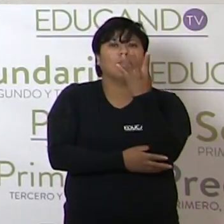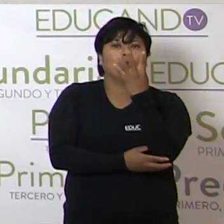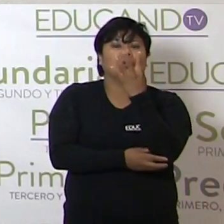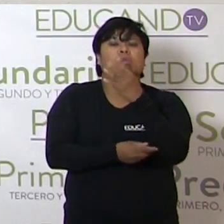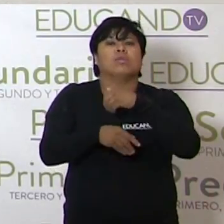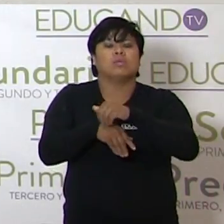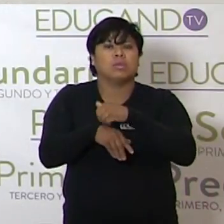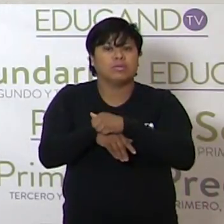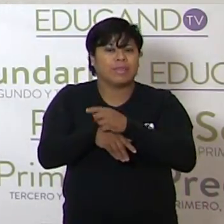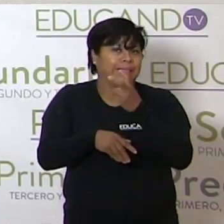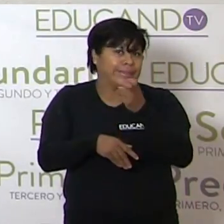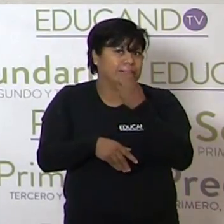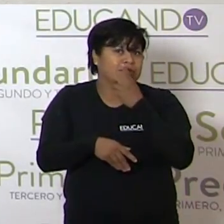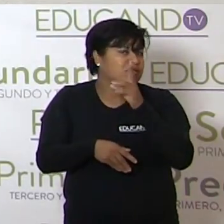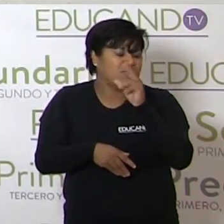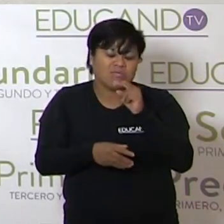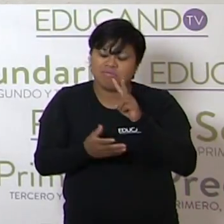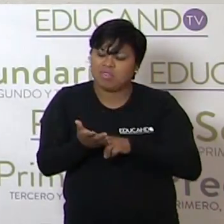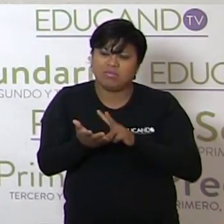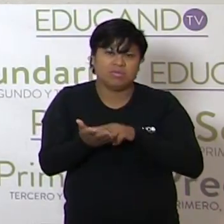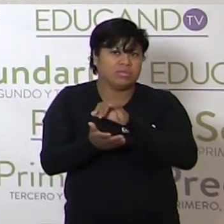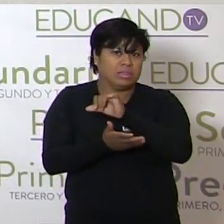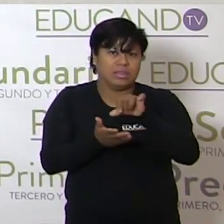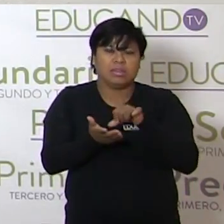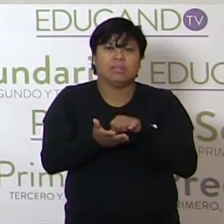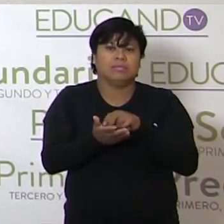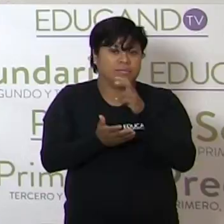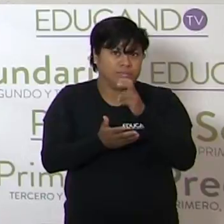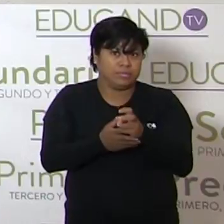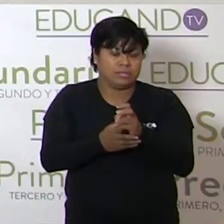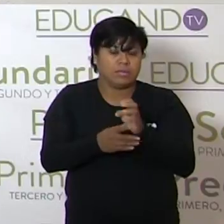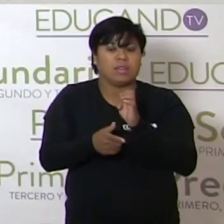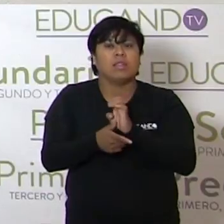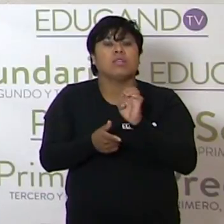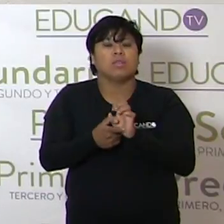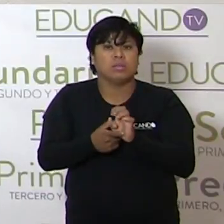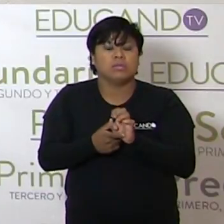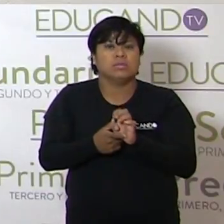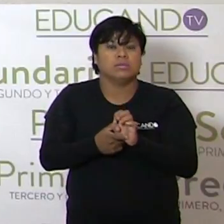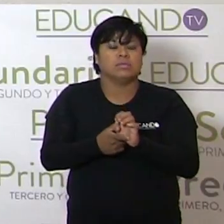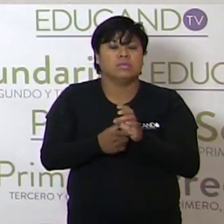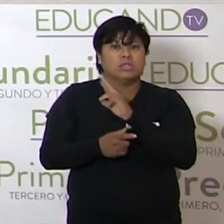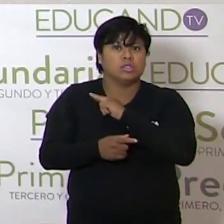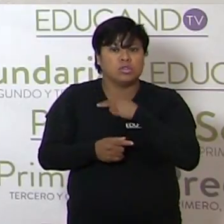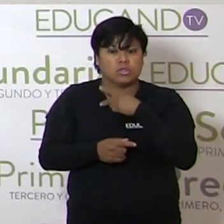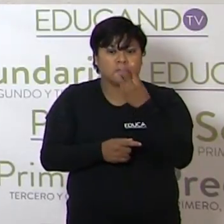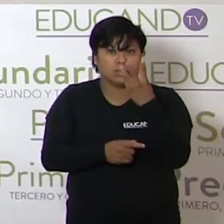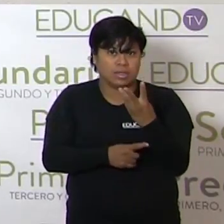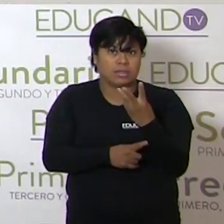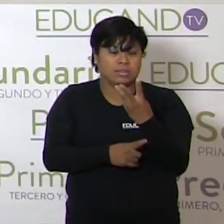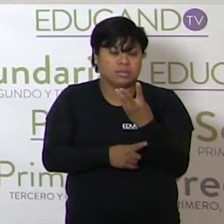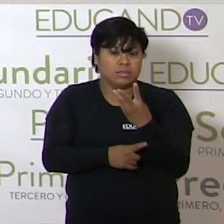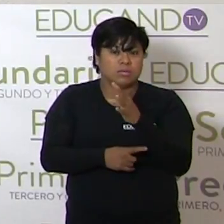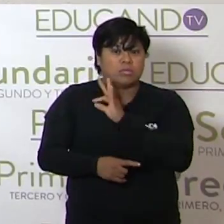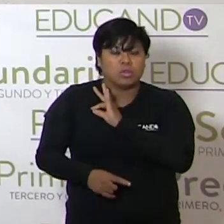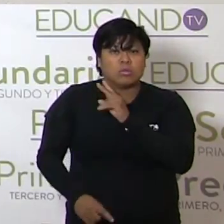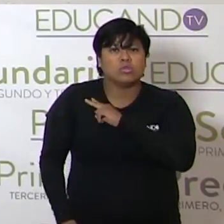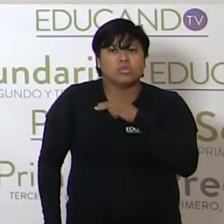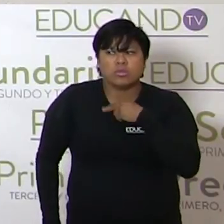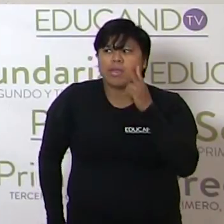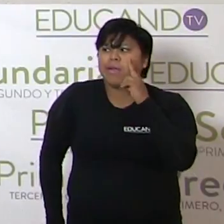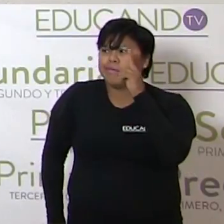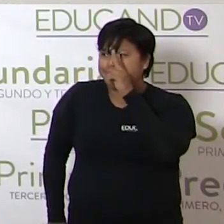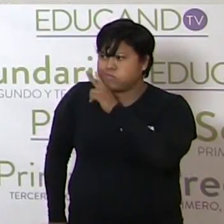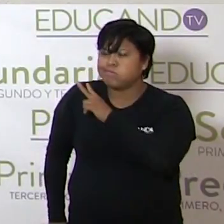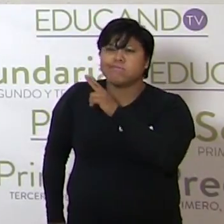Eso indica que no es el valor central de este conjunto. Entonces, si elegimos el 3, podemos observar que